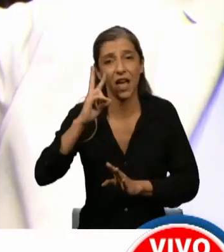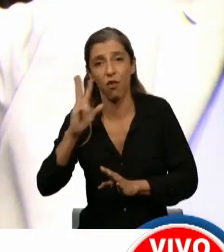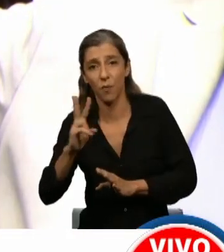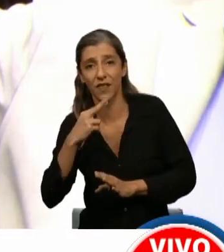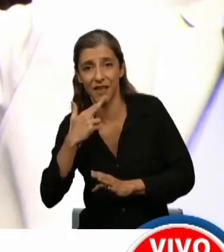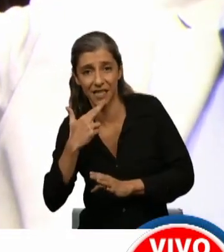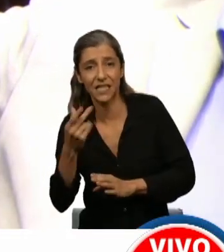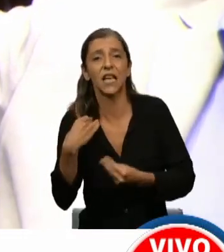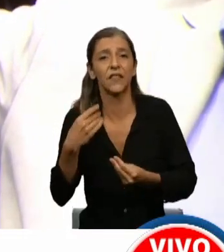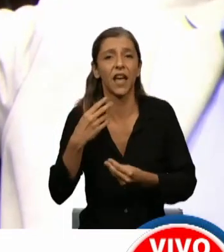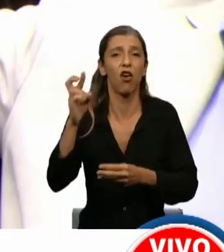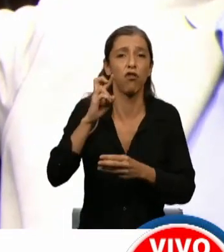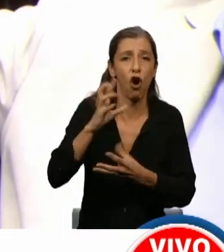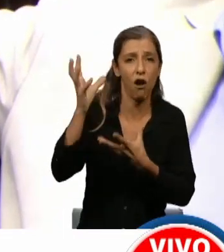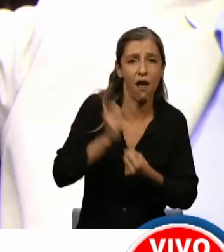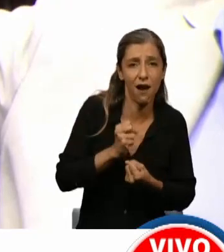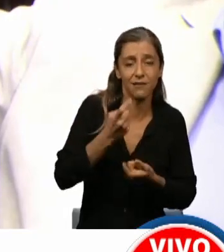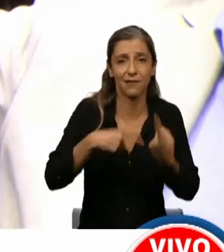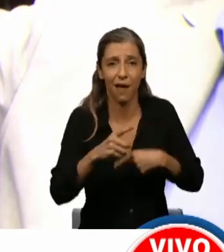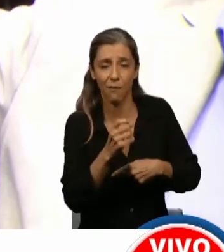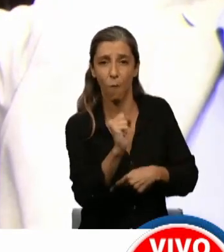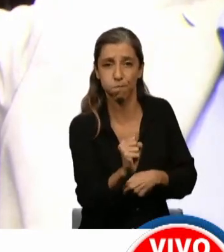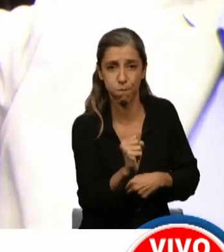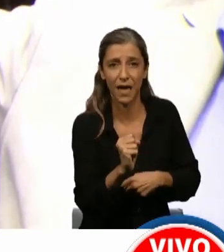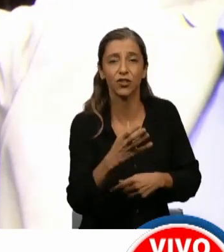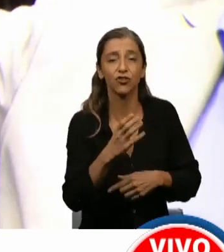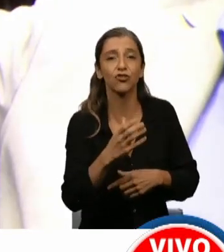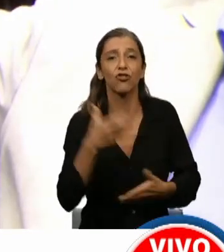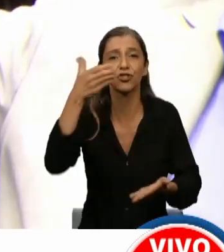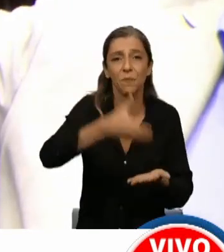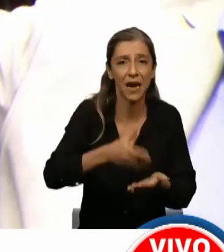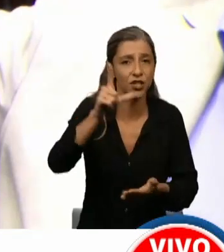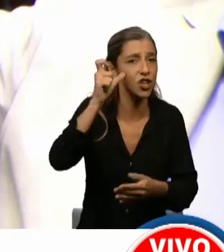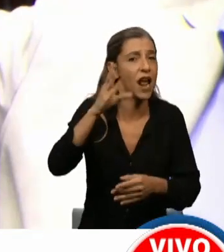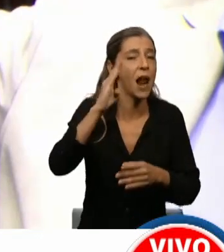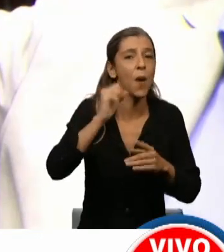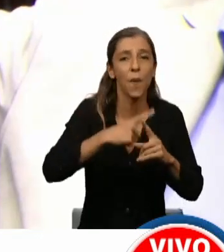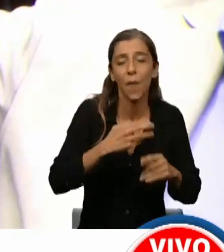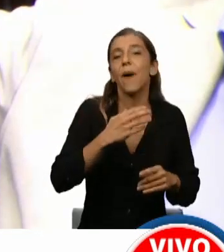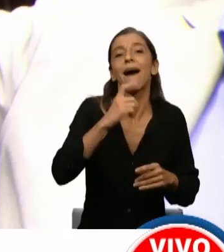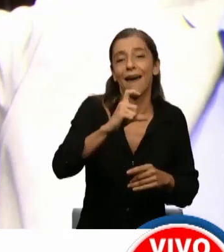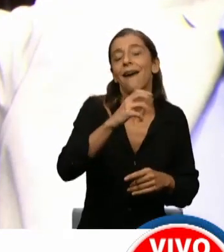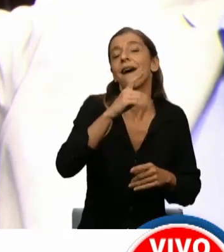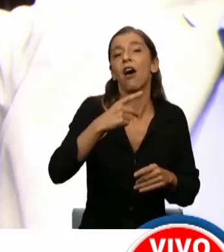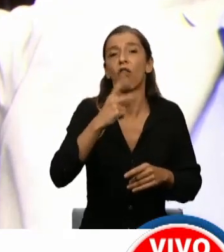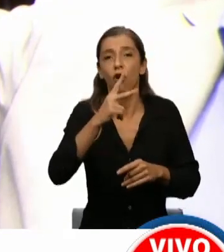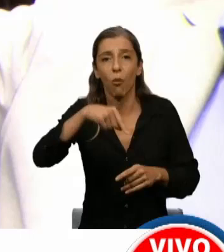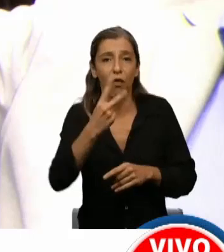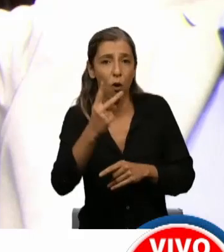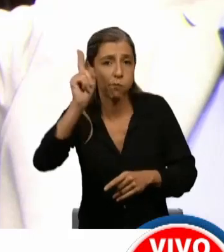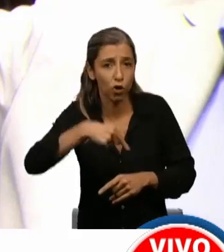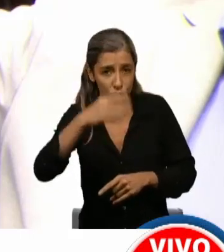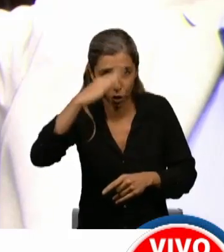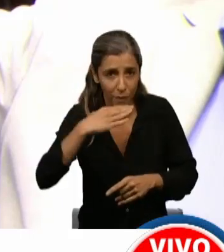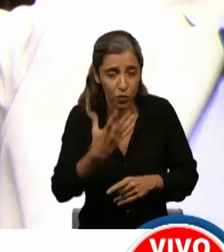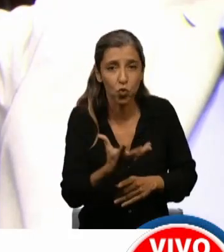dólares, se cambiaban por pesos, se invertían en LEVAX, se ganaba un 2,2% mensual, se reconvertían